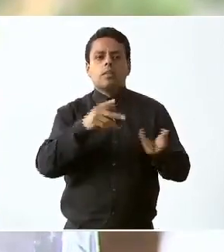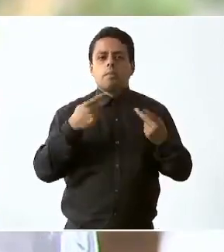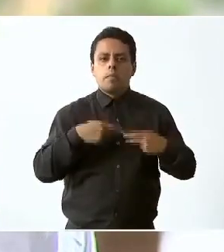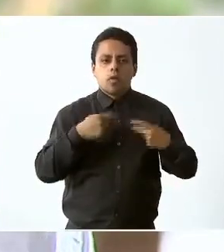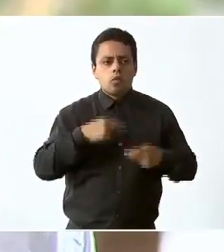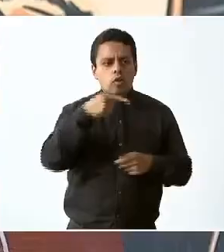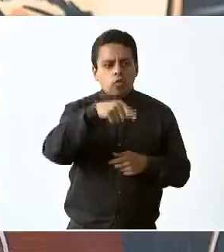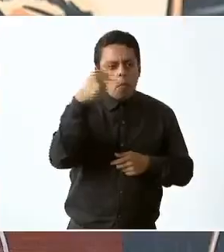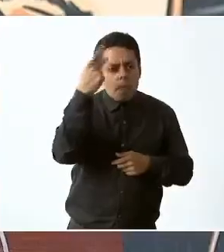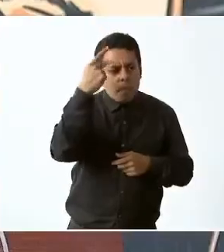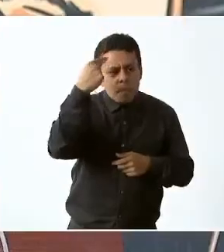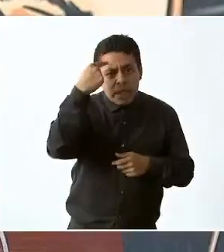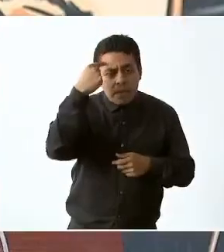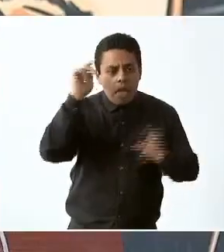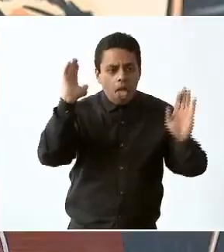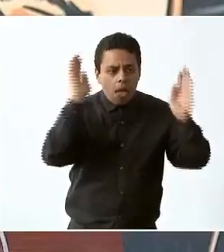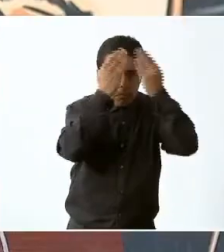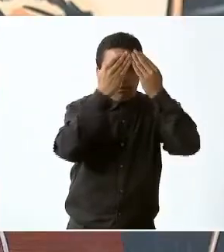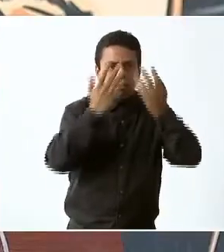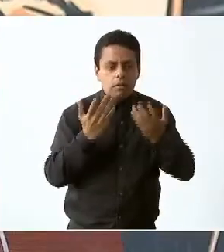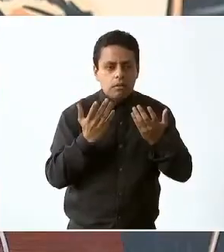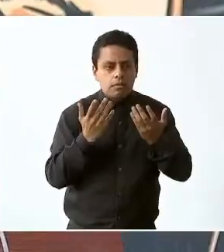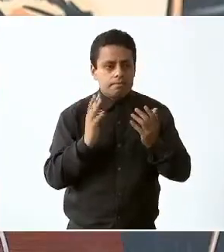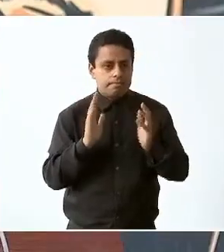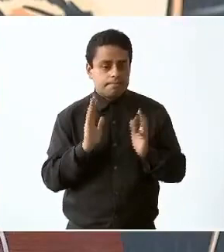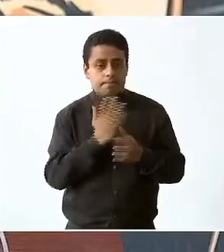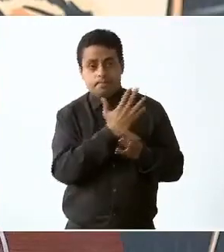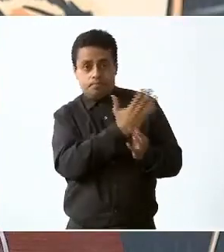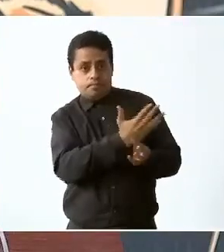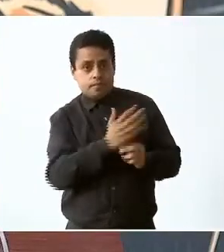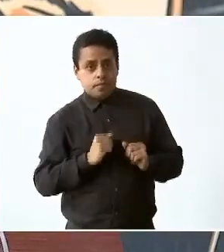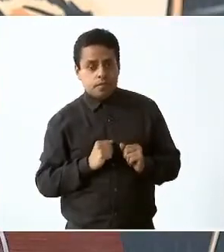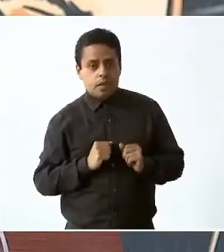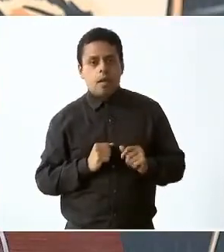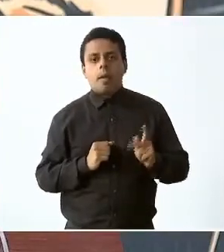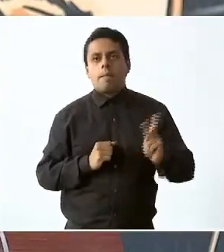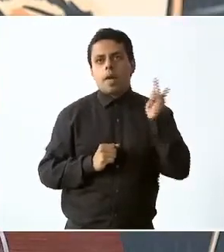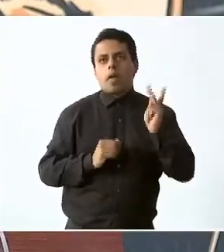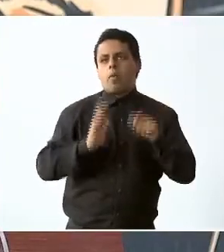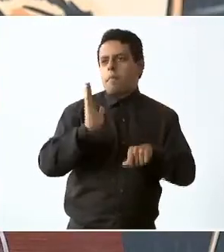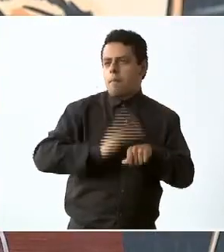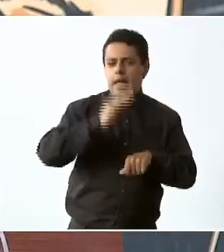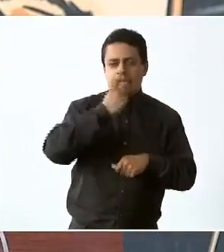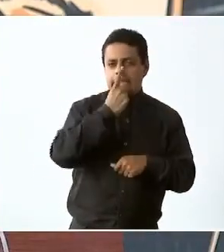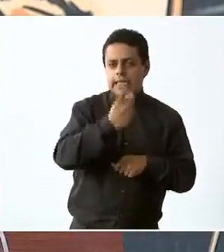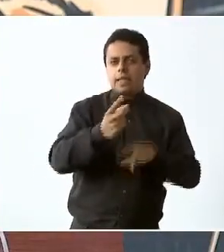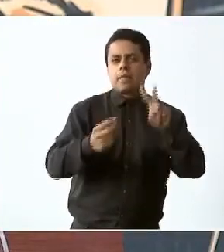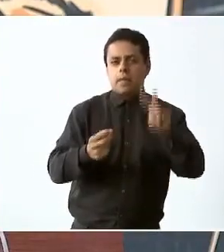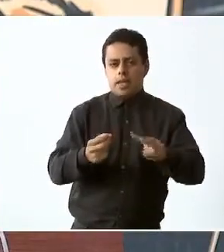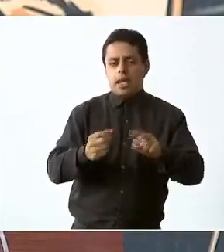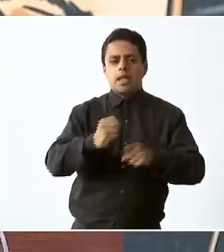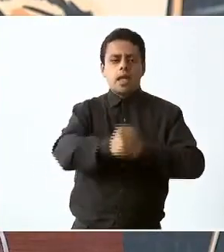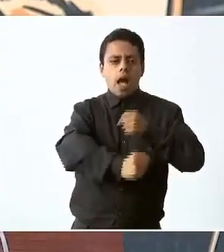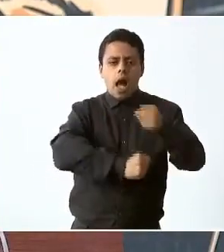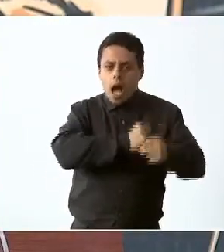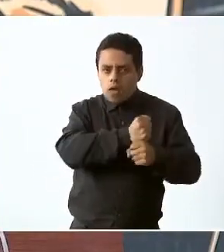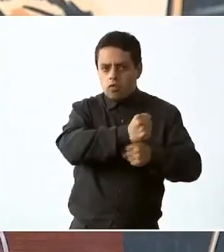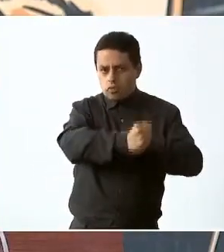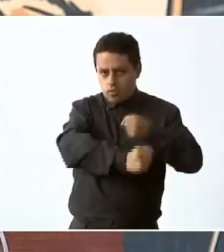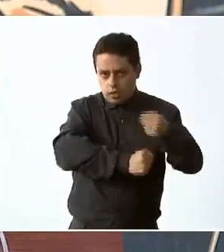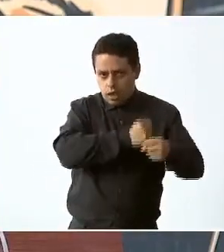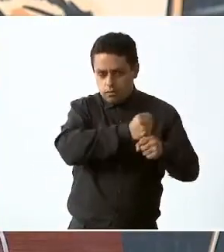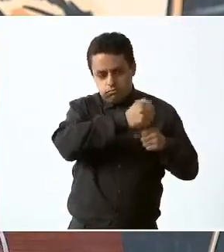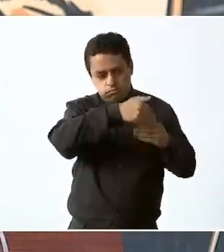sí misma. Pero es verdad, mucho más verdad, que a lo largo de los años